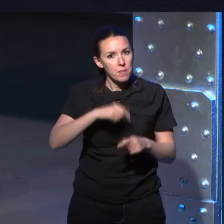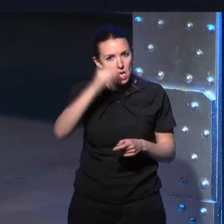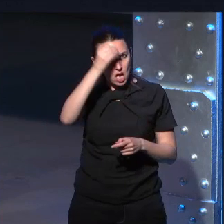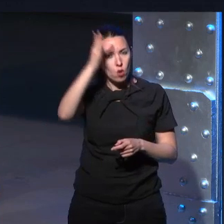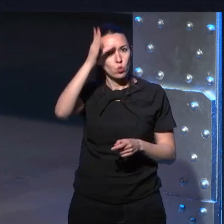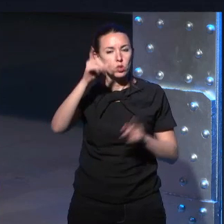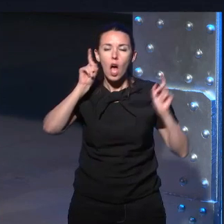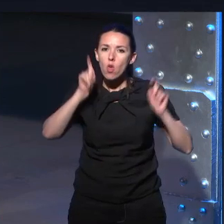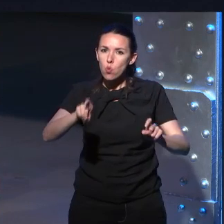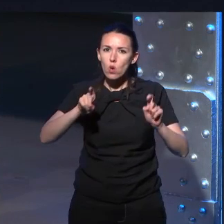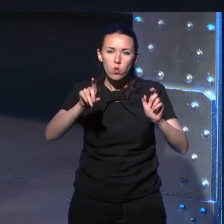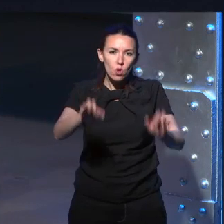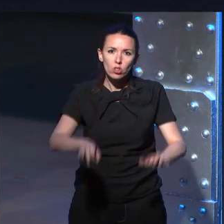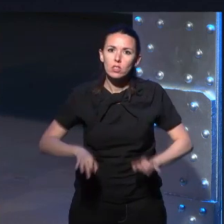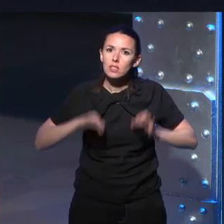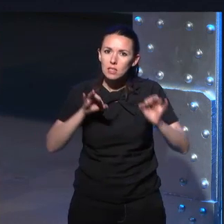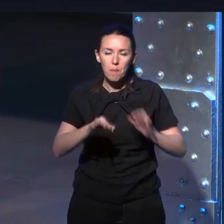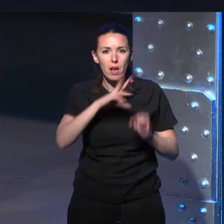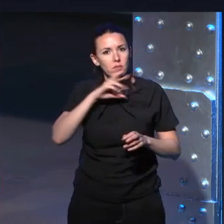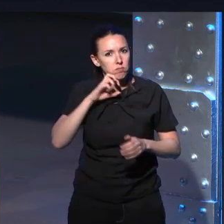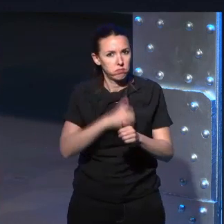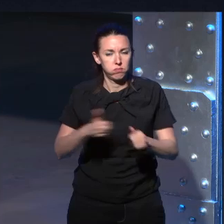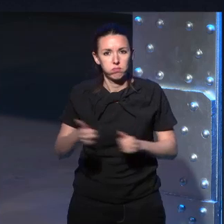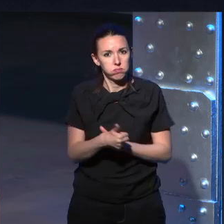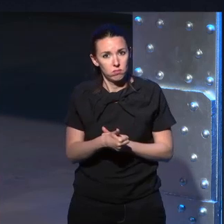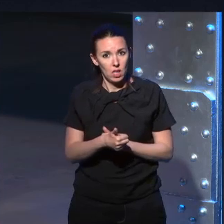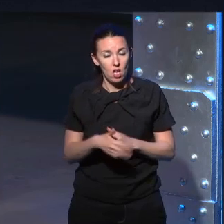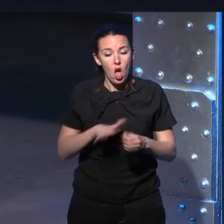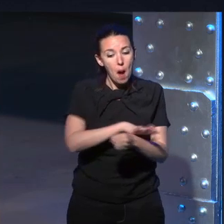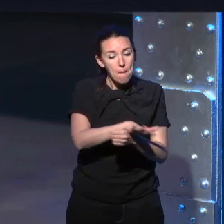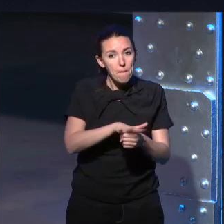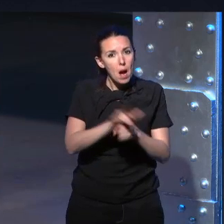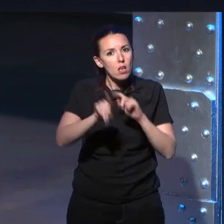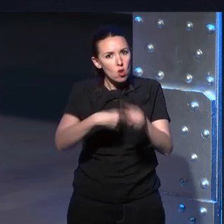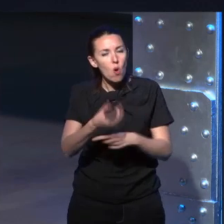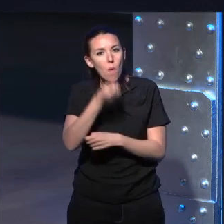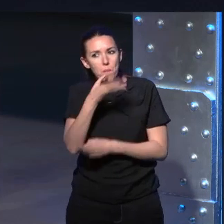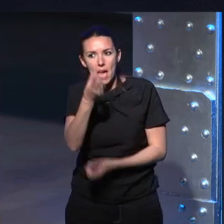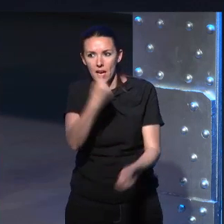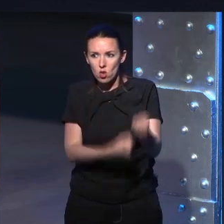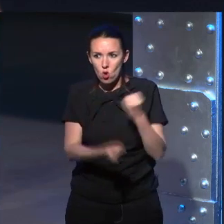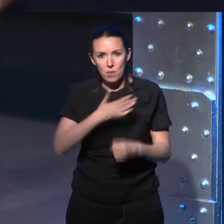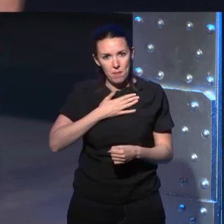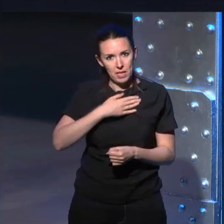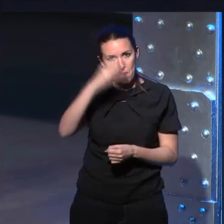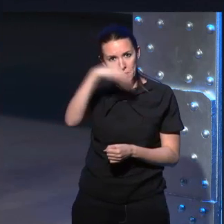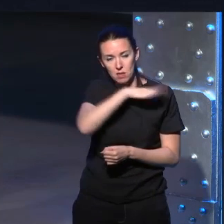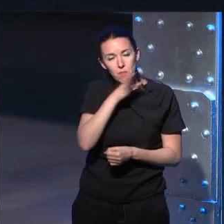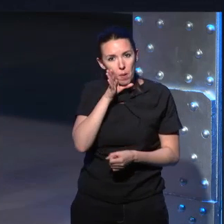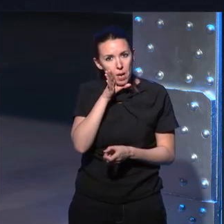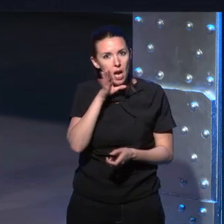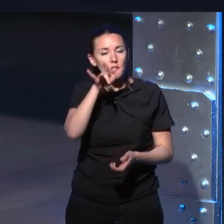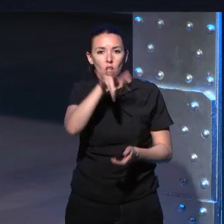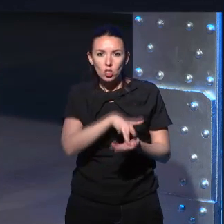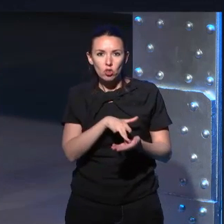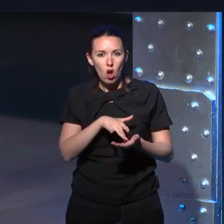donde la educación siempre prevaleció. Vivimos en este barrio, luego les fue muy bien económicamente a mis papás, nos fuimos a una colonia bastante